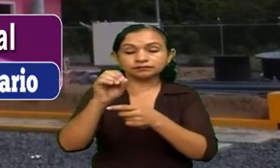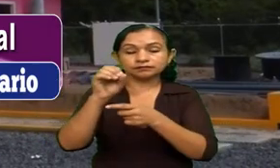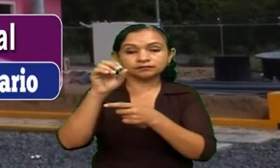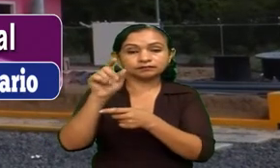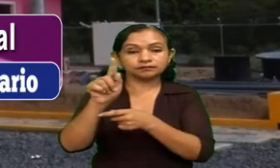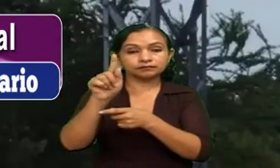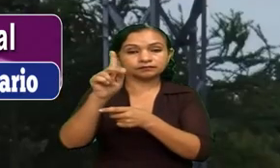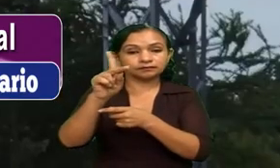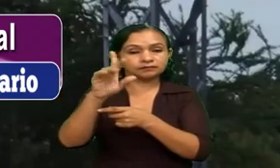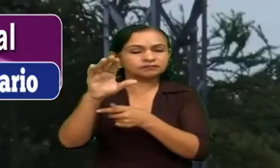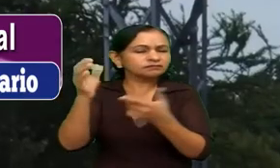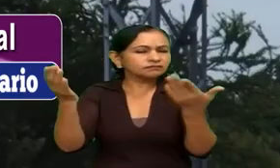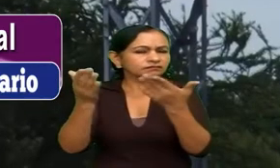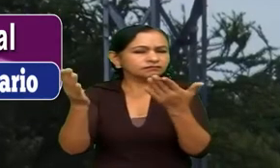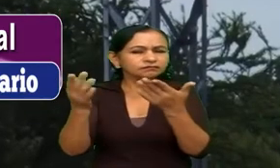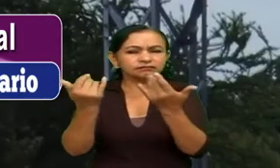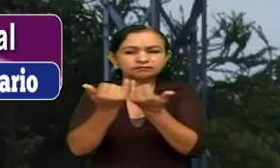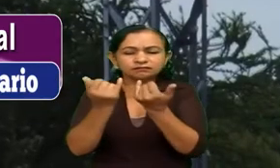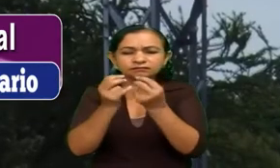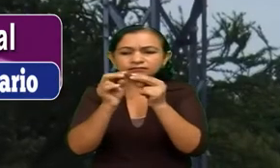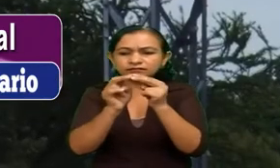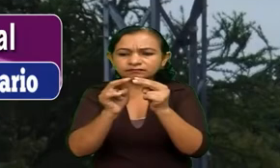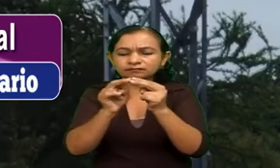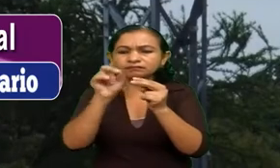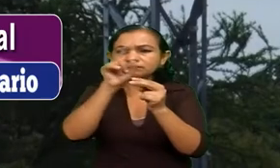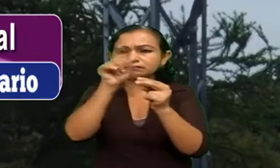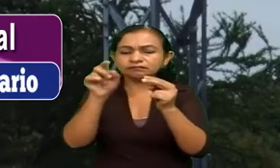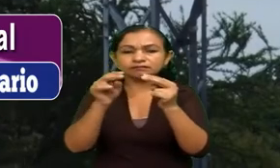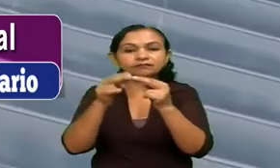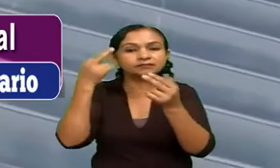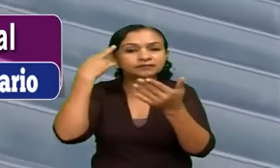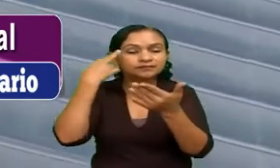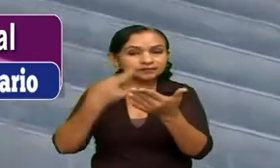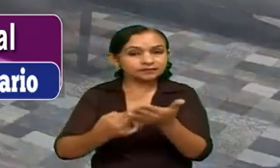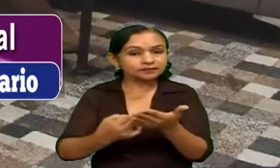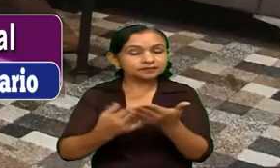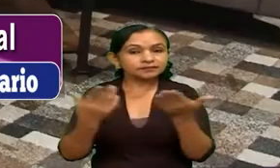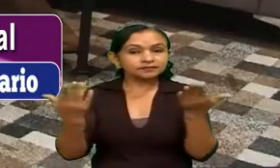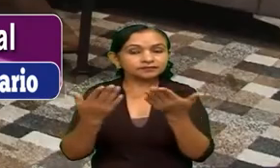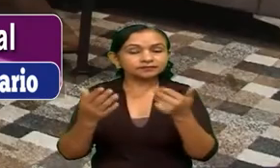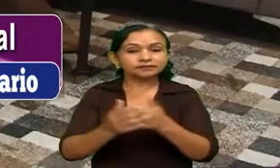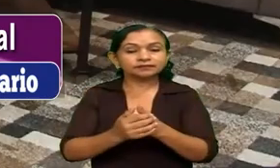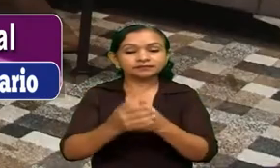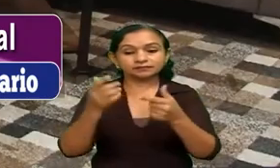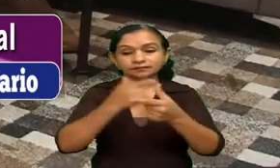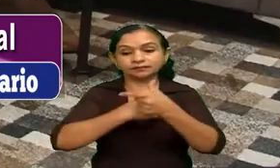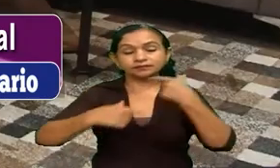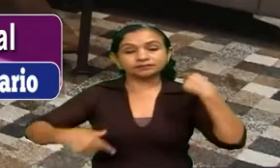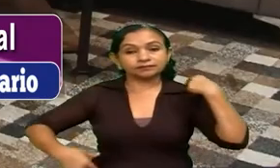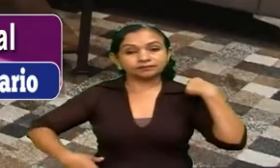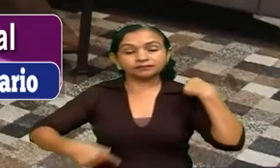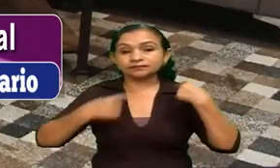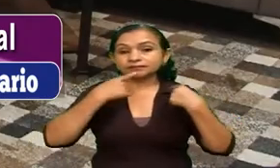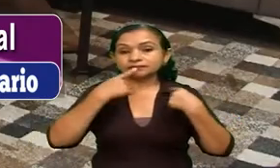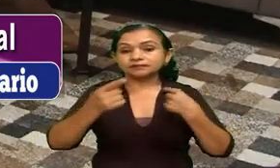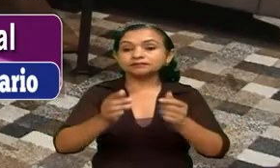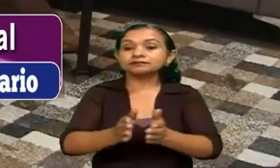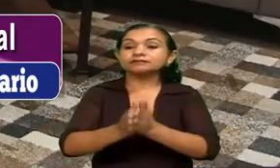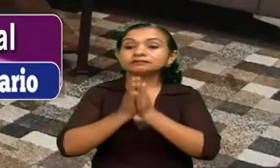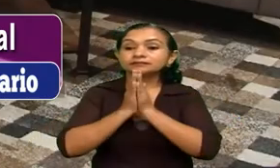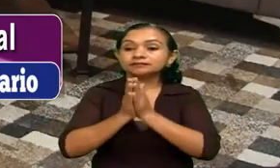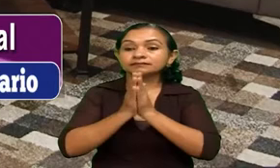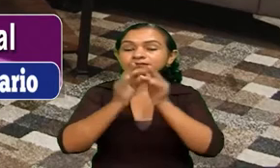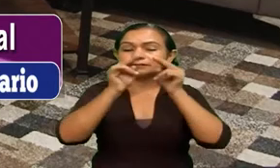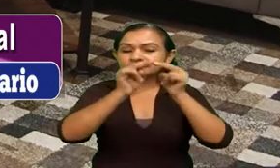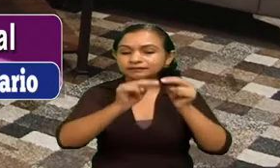otro aspecto que va vinculado, ¿no? Recordemos que cuando nuestro presidente nos dijo llevar energía eléctrica